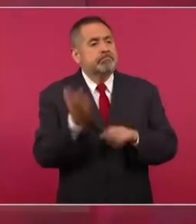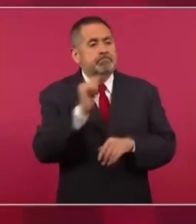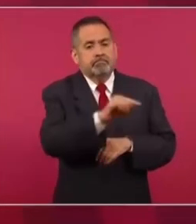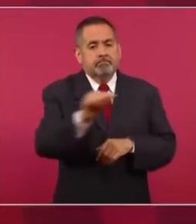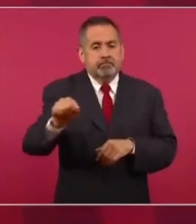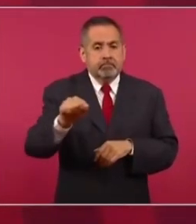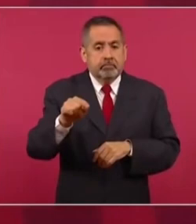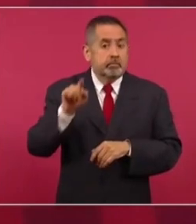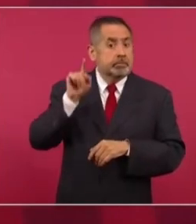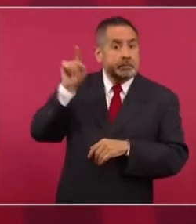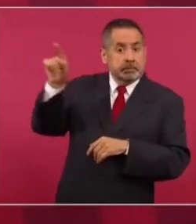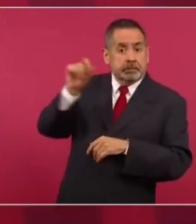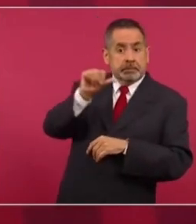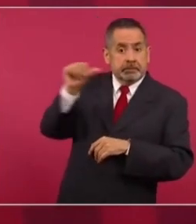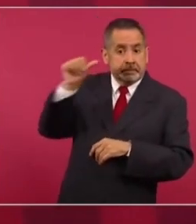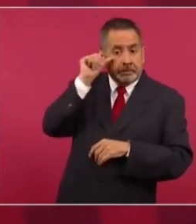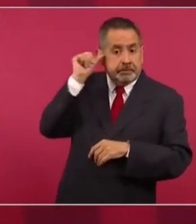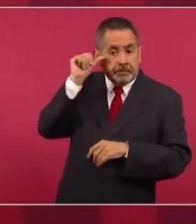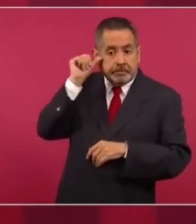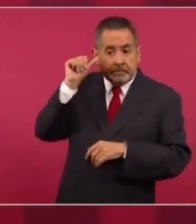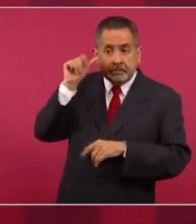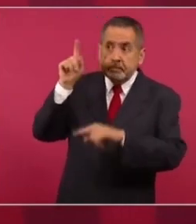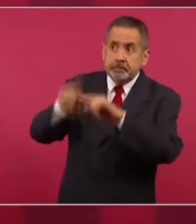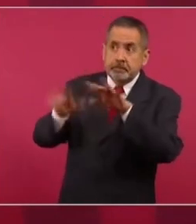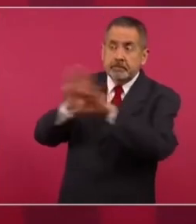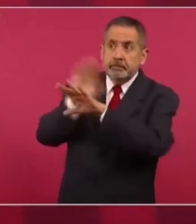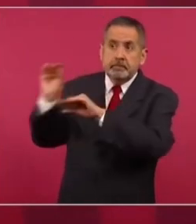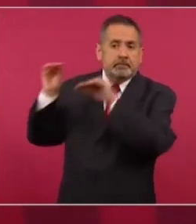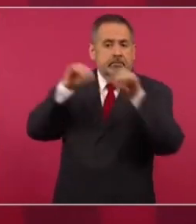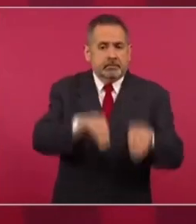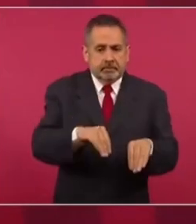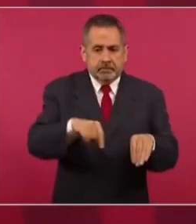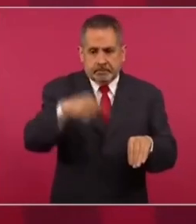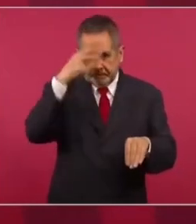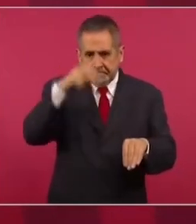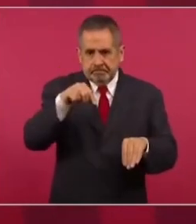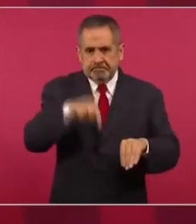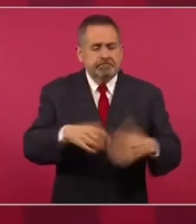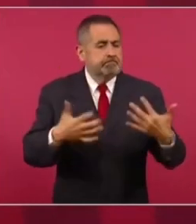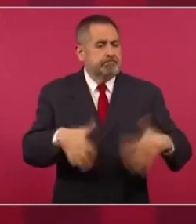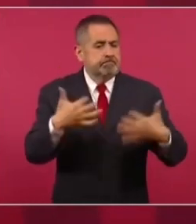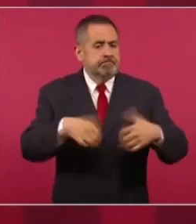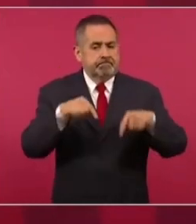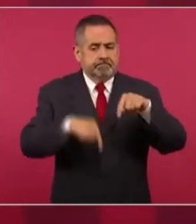en Asia. Se están mudando a México.